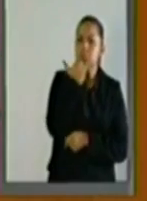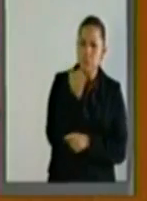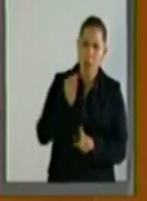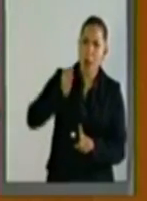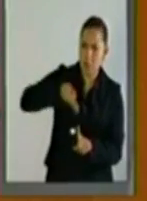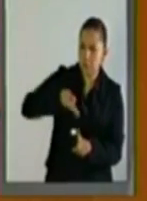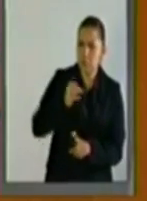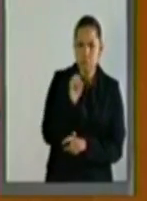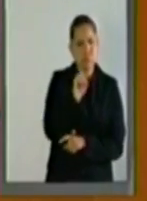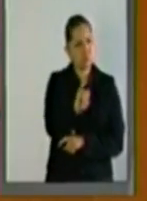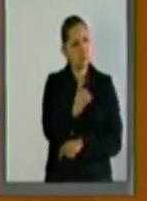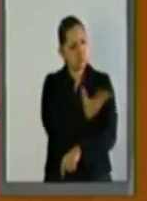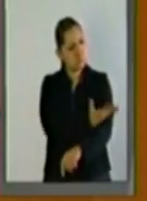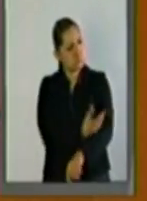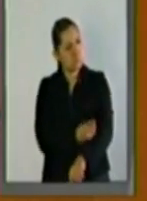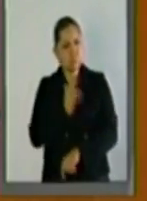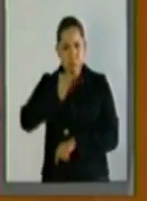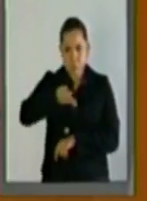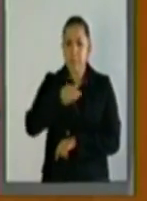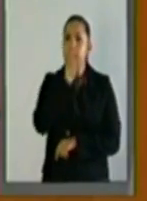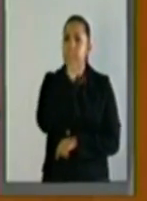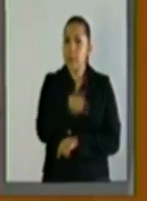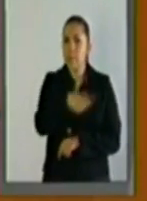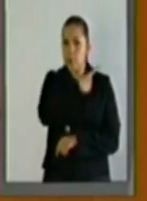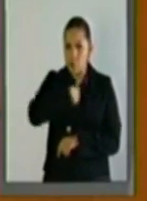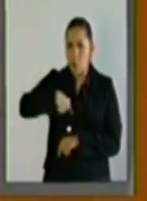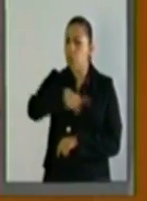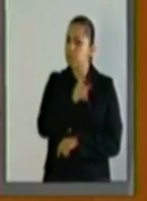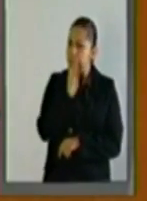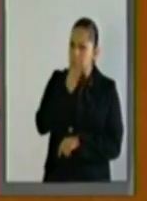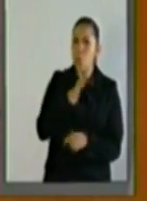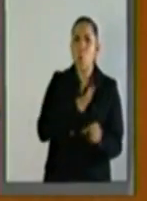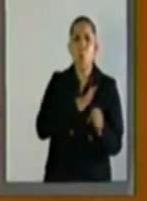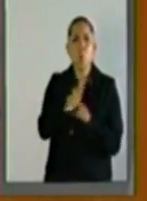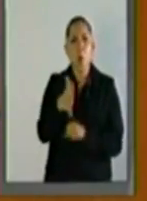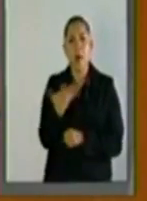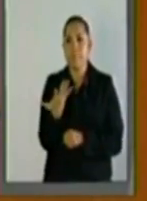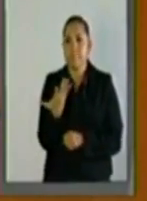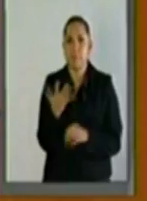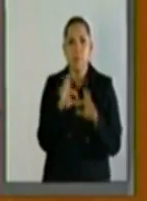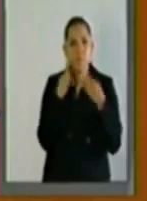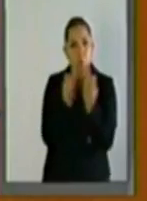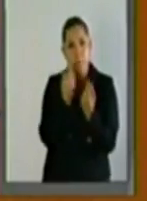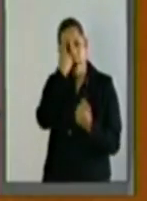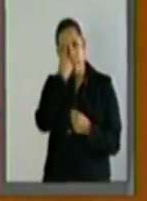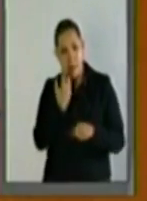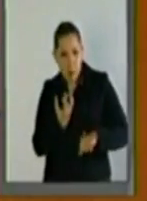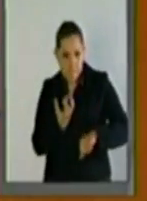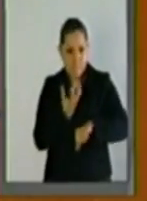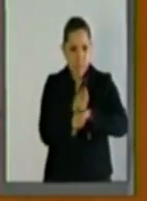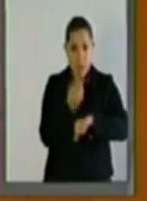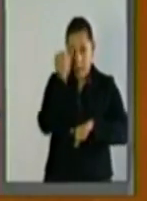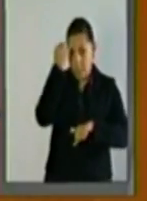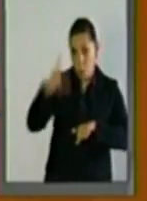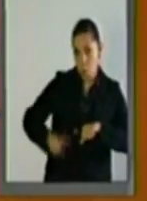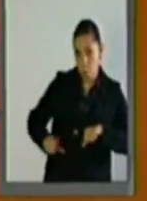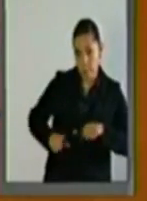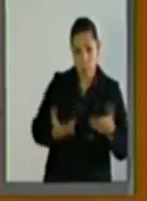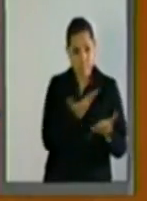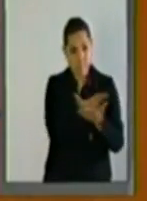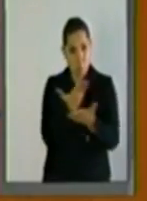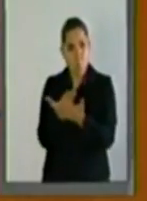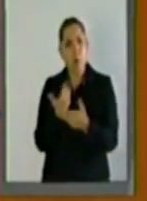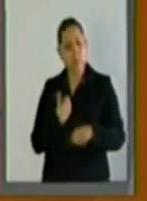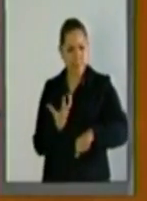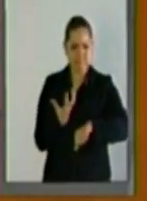también de qué manera podemos participar todos para enriquecer las propuestas de gobierno y las propuestas de política pública